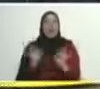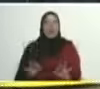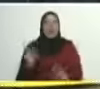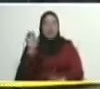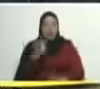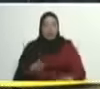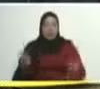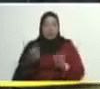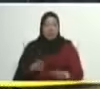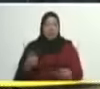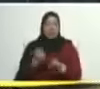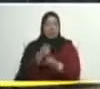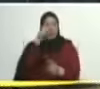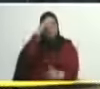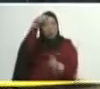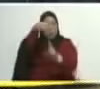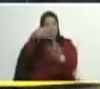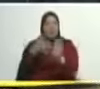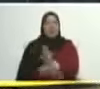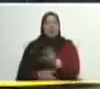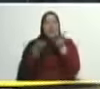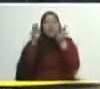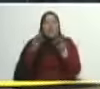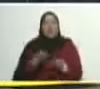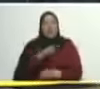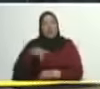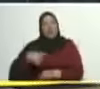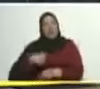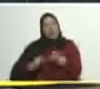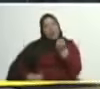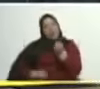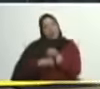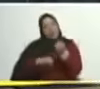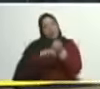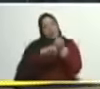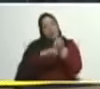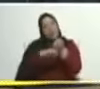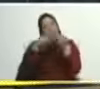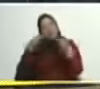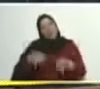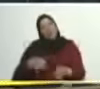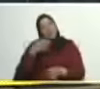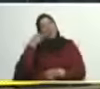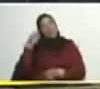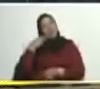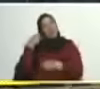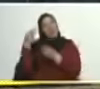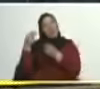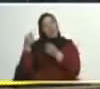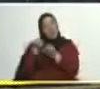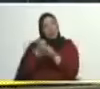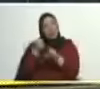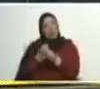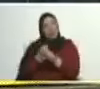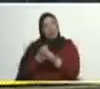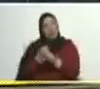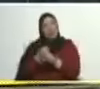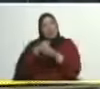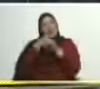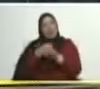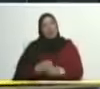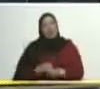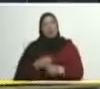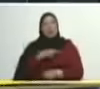tipo de objetivo para fortalecer nuestra cooperación en el ALBA. Y espero que